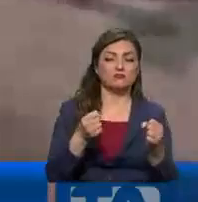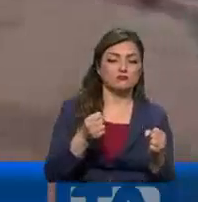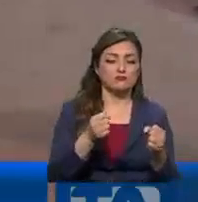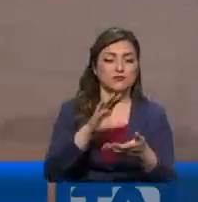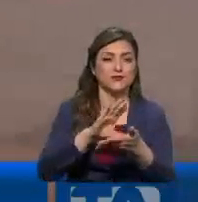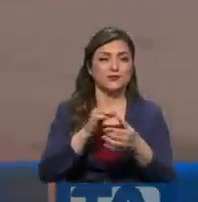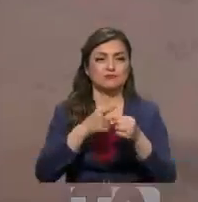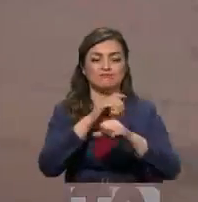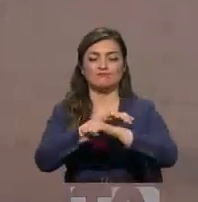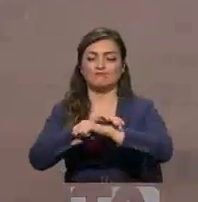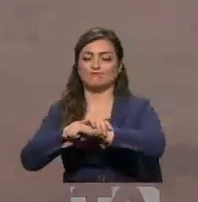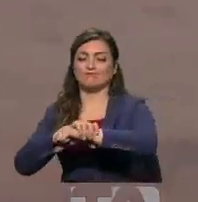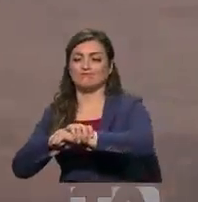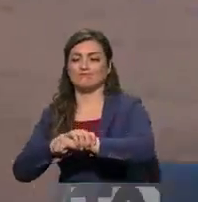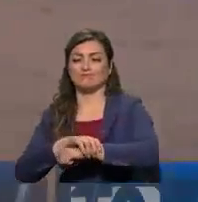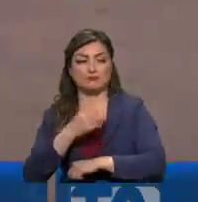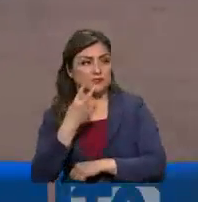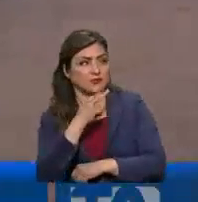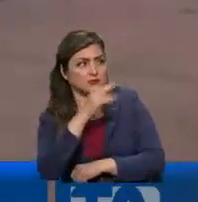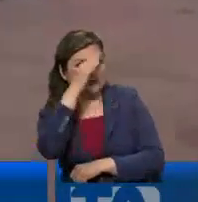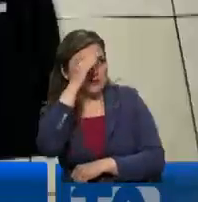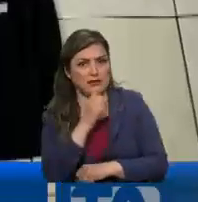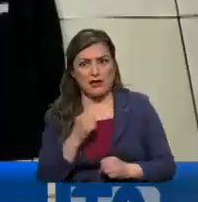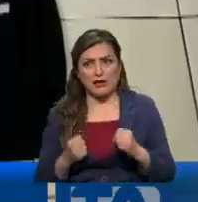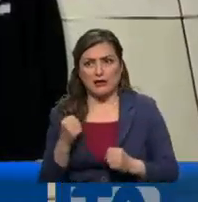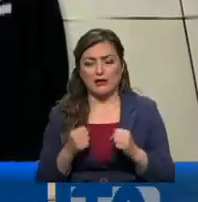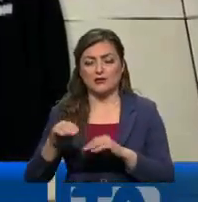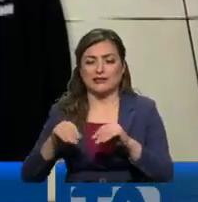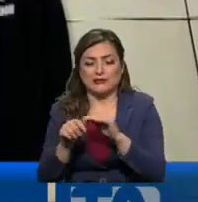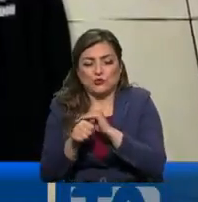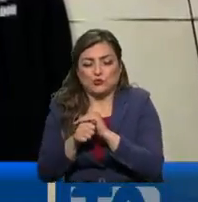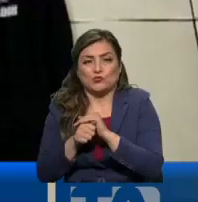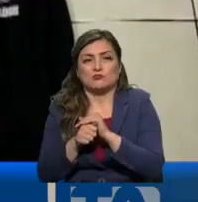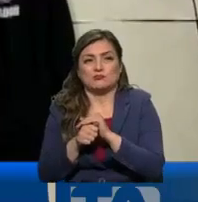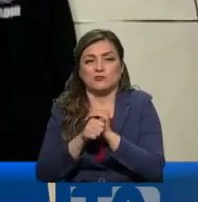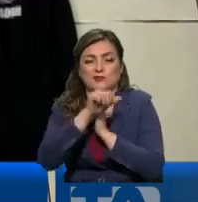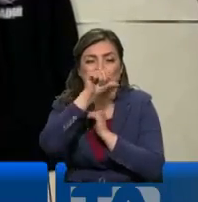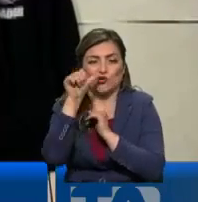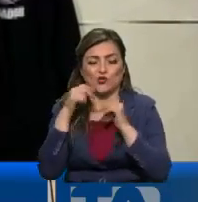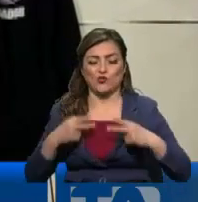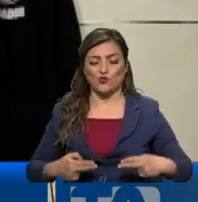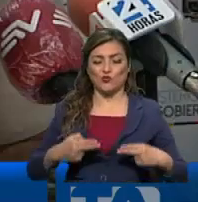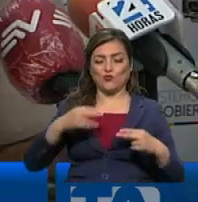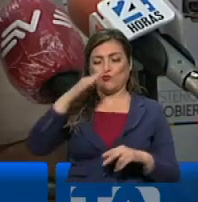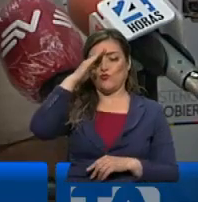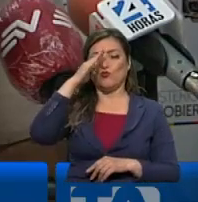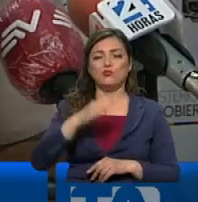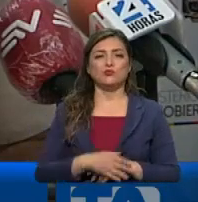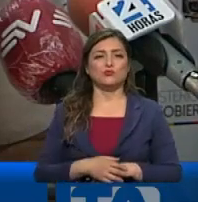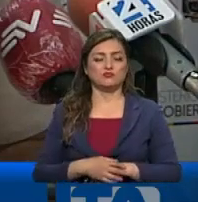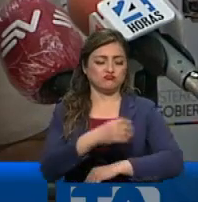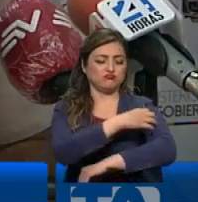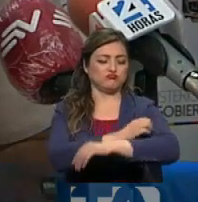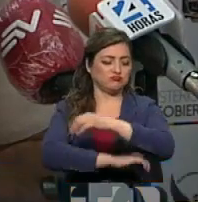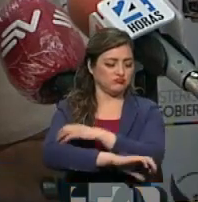el centro de la ciudad, quien al notar su presencia se escondió en un predio donde se encontró droga y un uniforme policial con distintivos